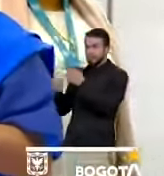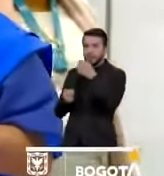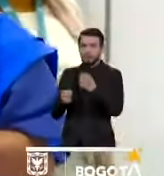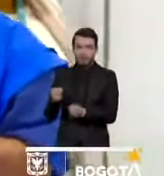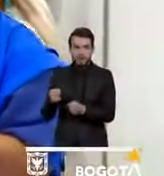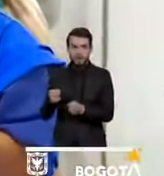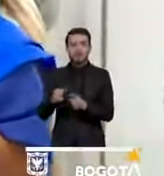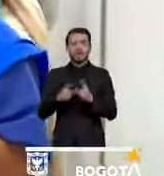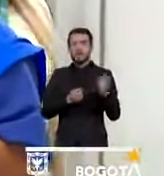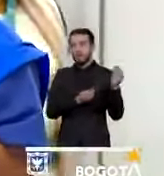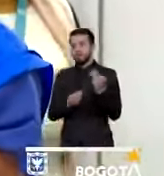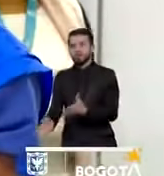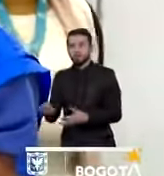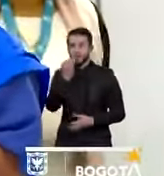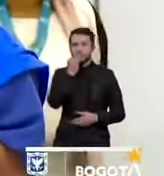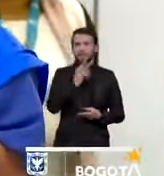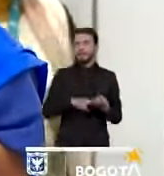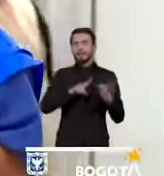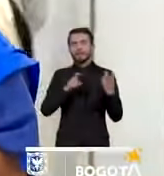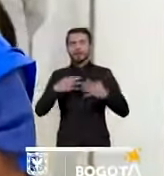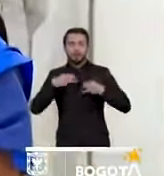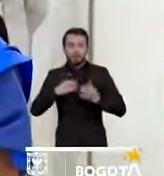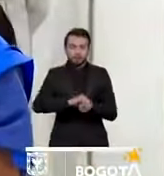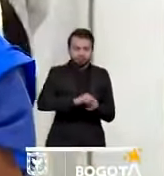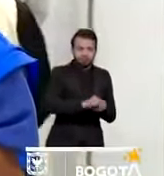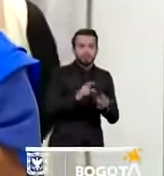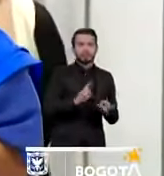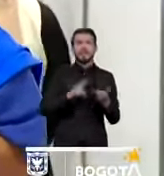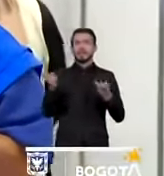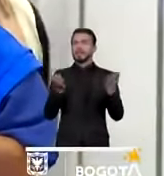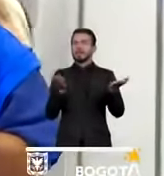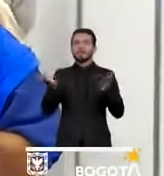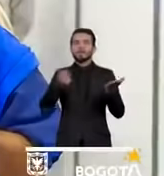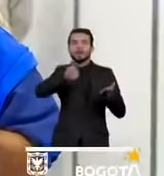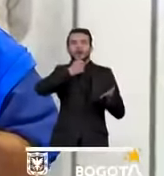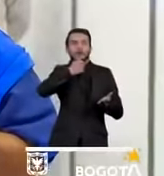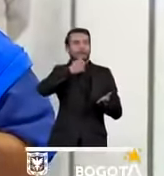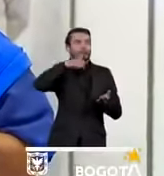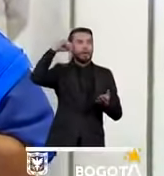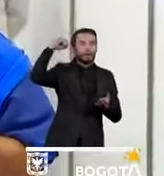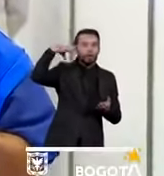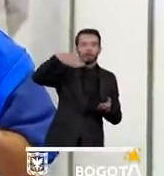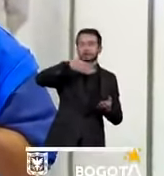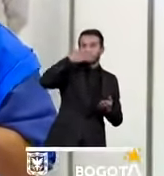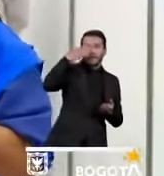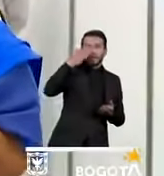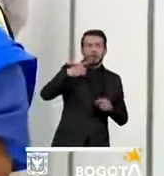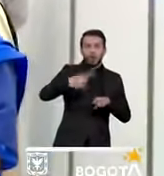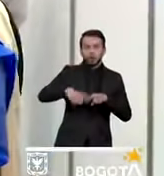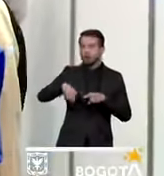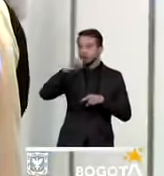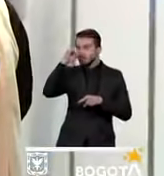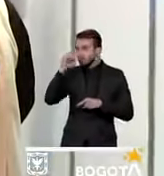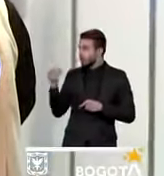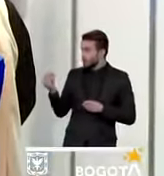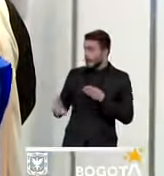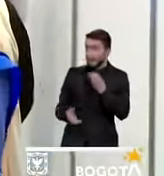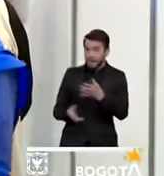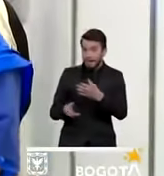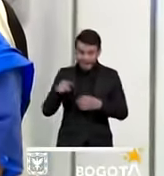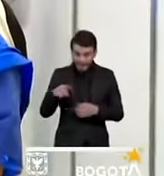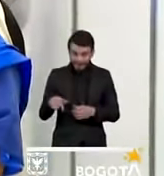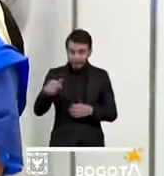de alimentación, de lavandería, de servicios públicos, etcétera, etcétera, es lo que nos puede costar esos otros 180 mil